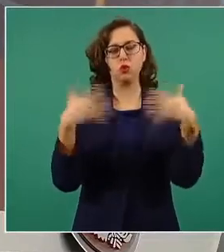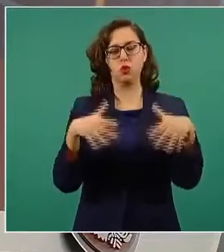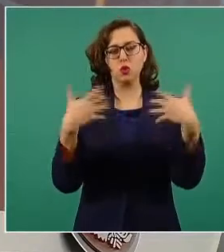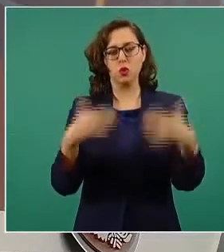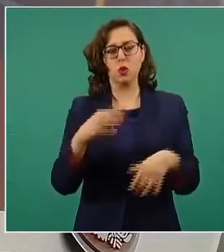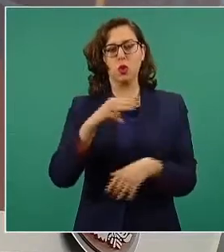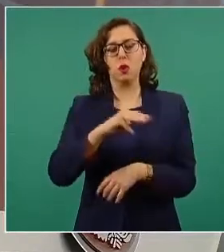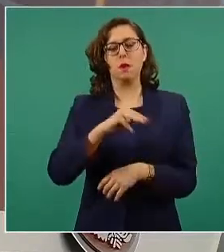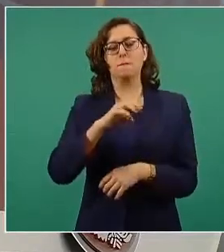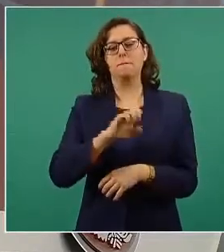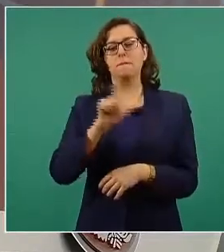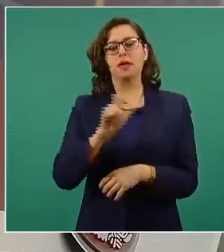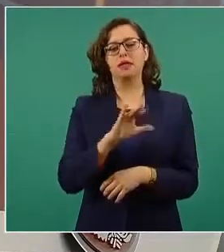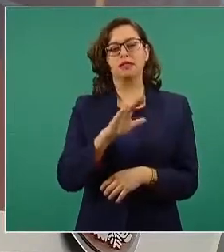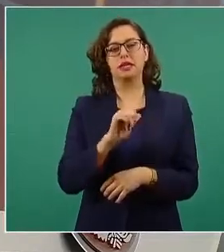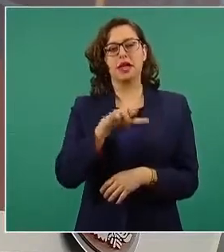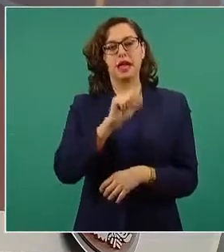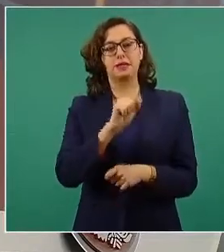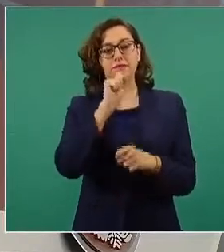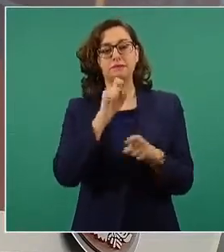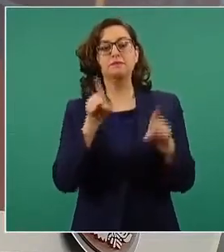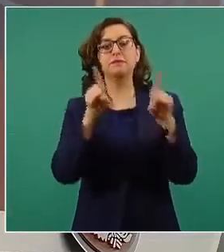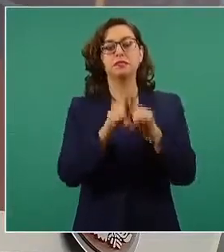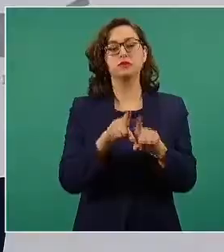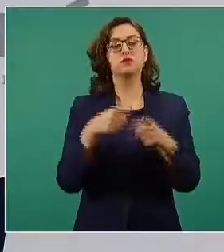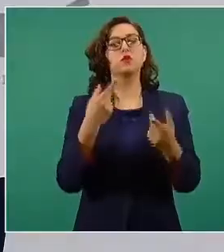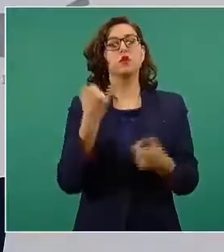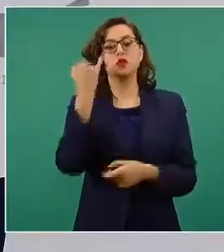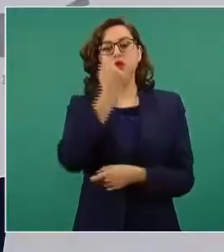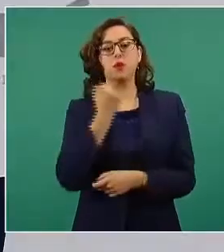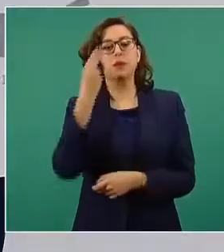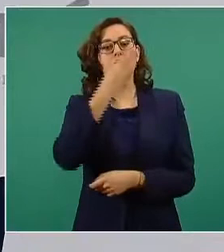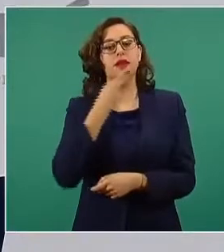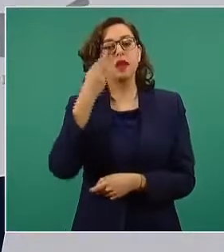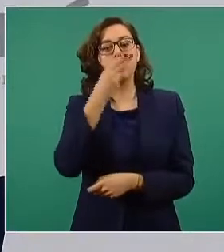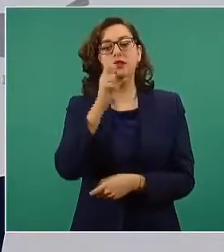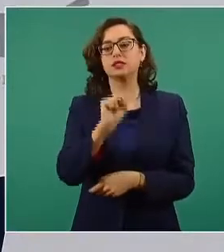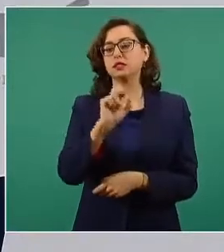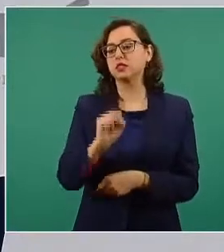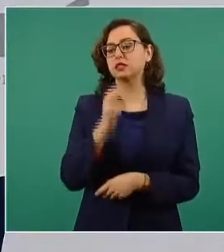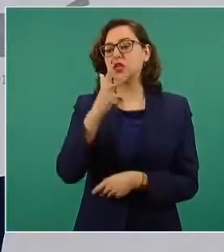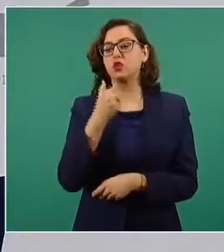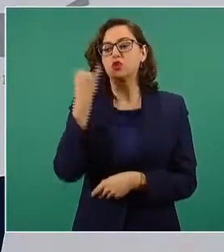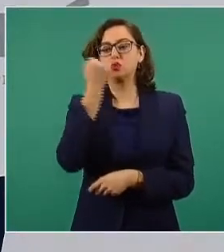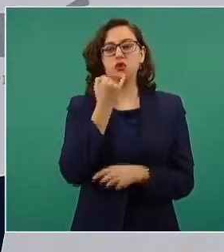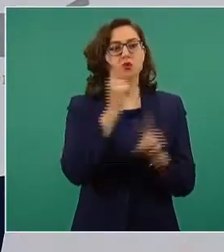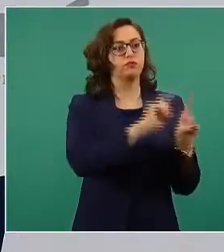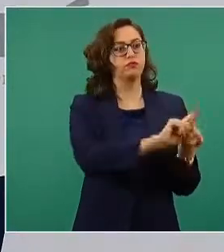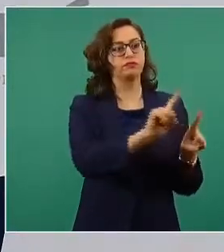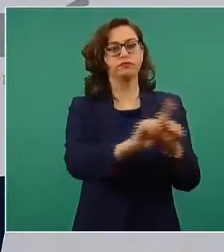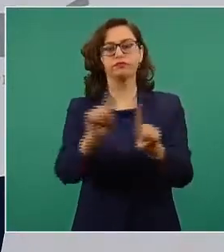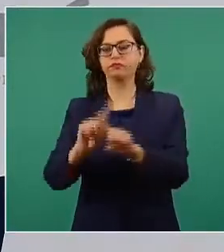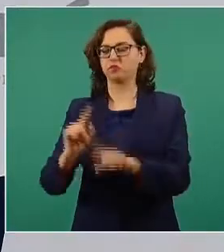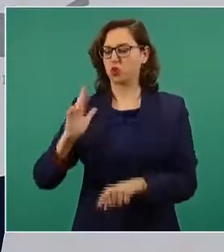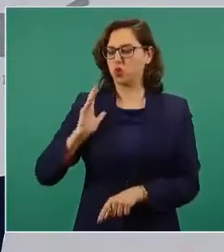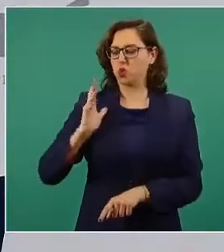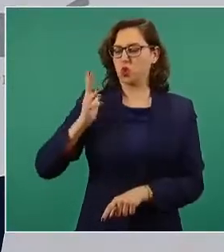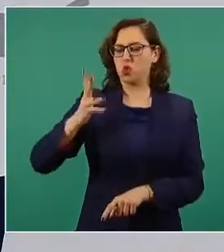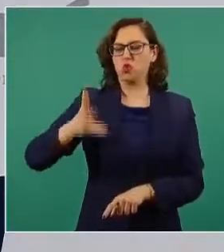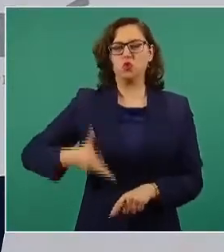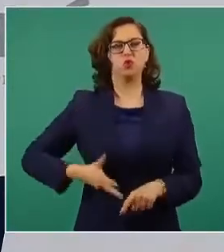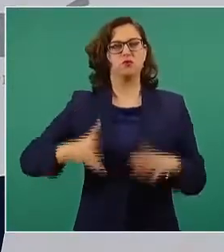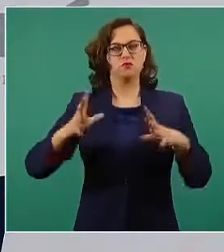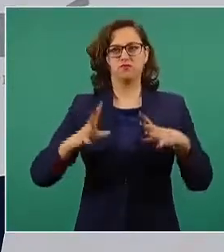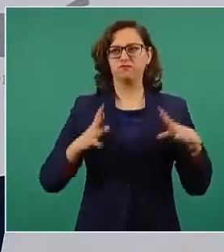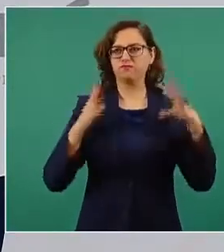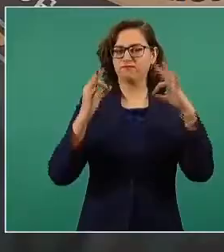a las 68 lenguas, porque estamos orgullosos de esa historia, porque es nuestra grandeza que funda el nombre de